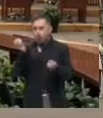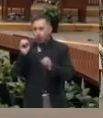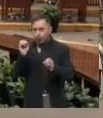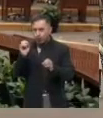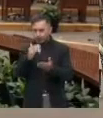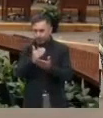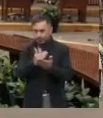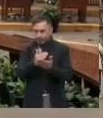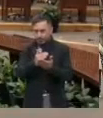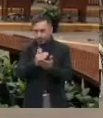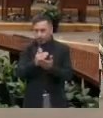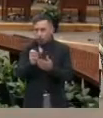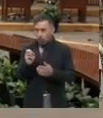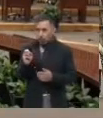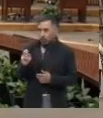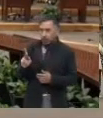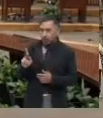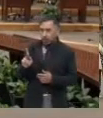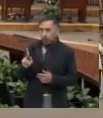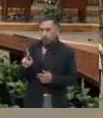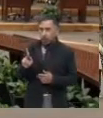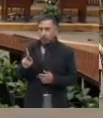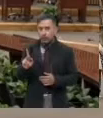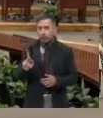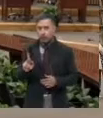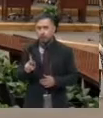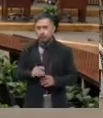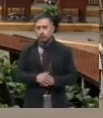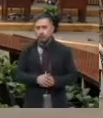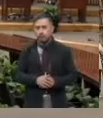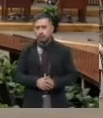Ok, pero…